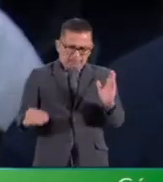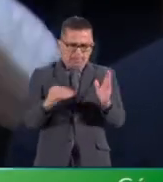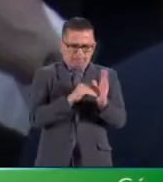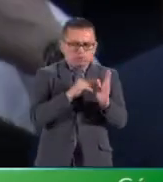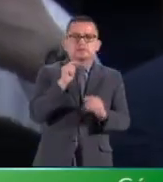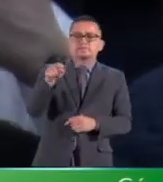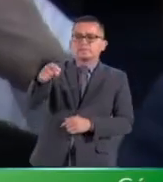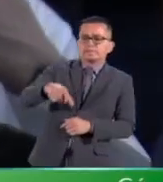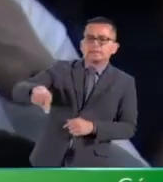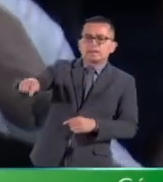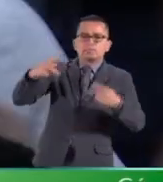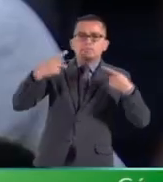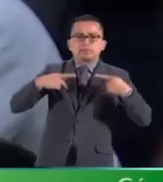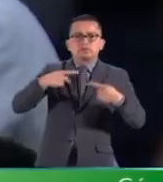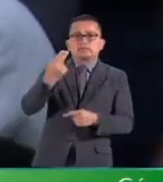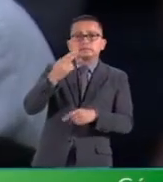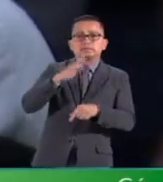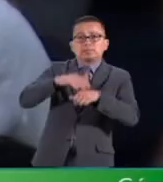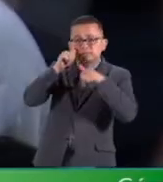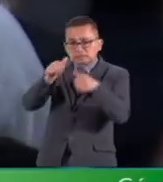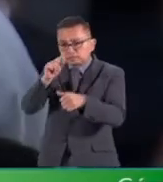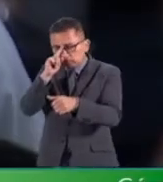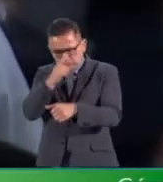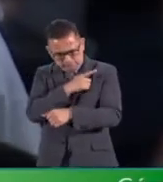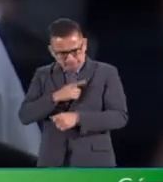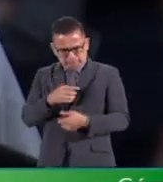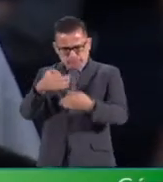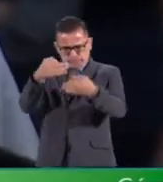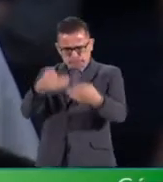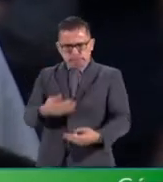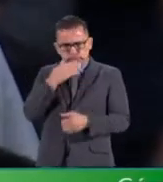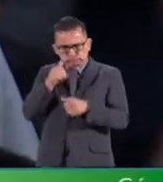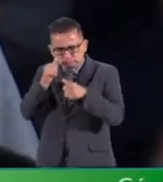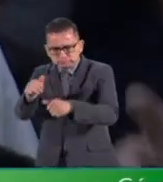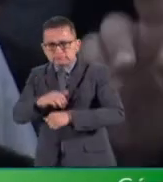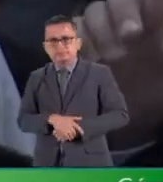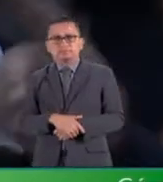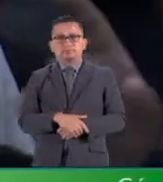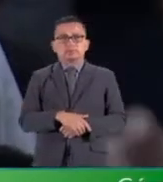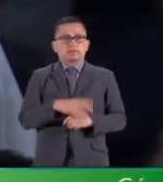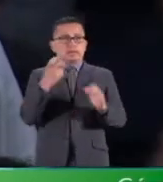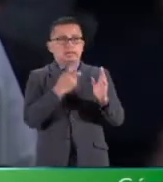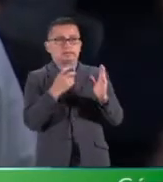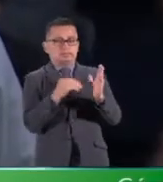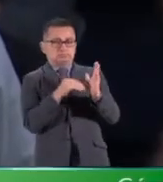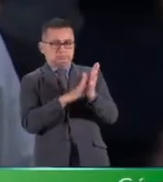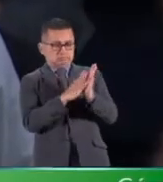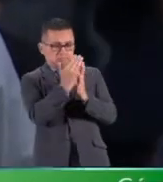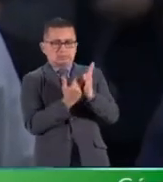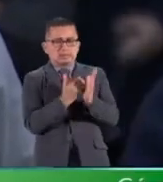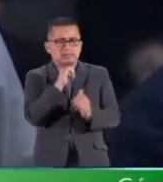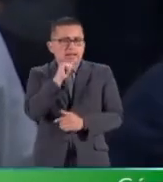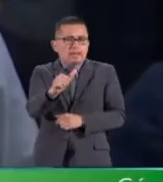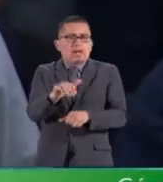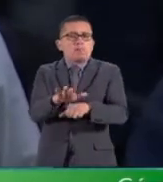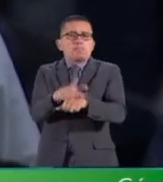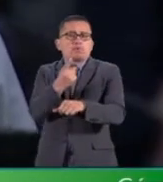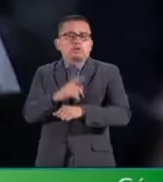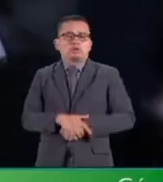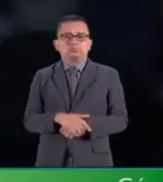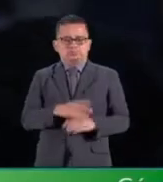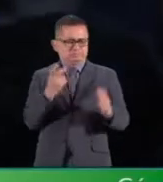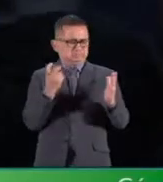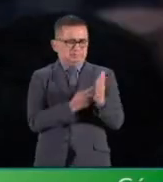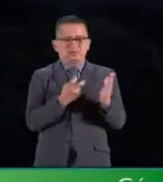necesitan el sistema de justicia. Y no existen esos apartados porque se trata de una reforma superficial